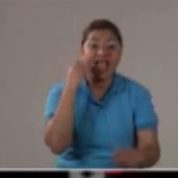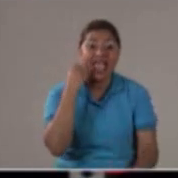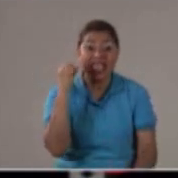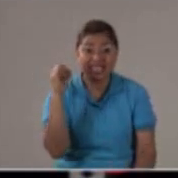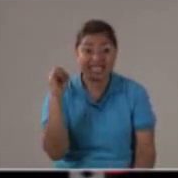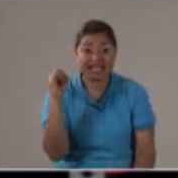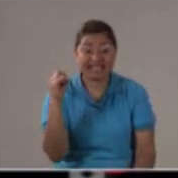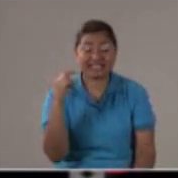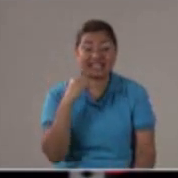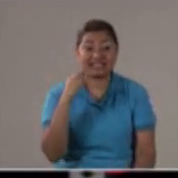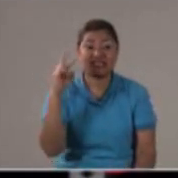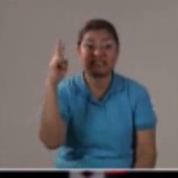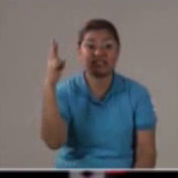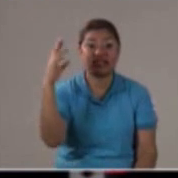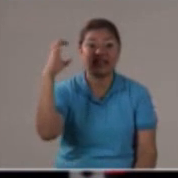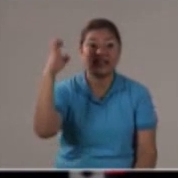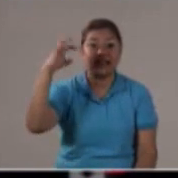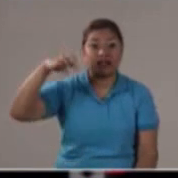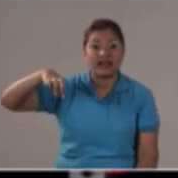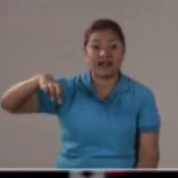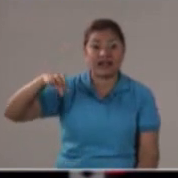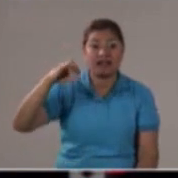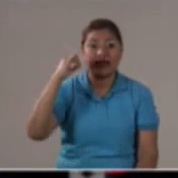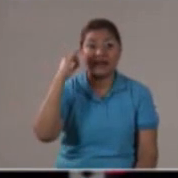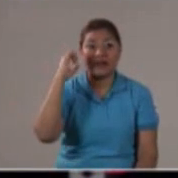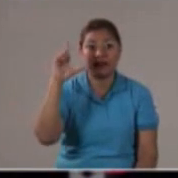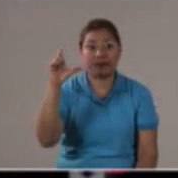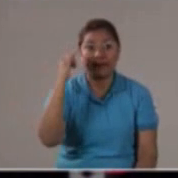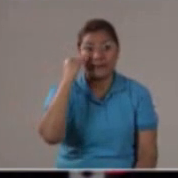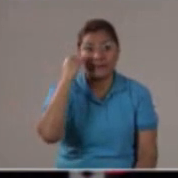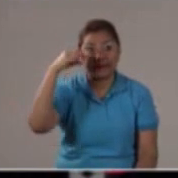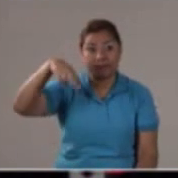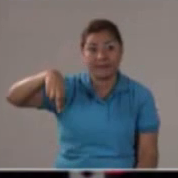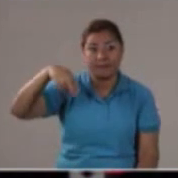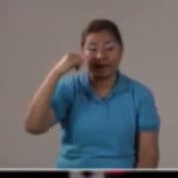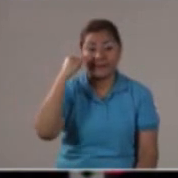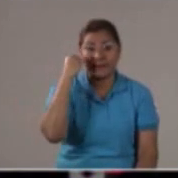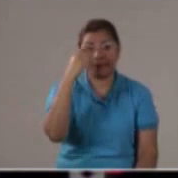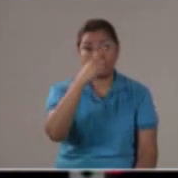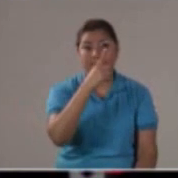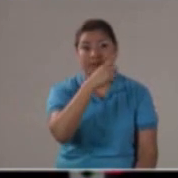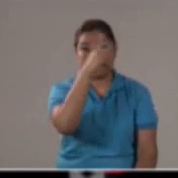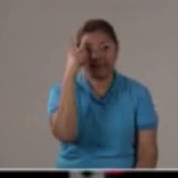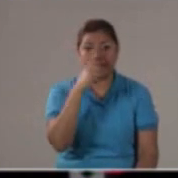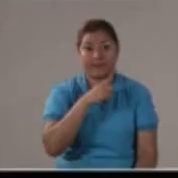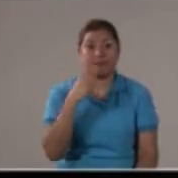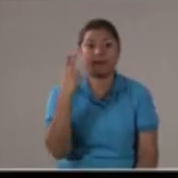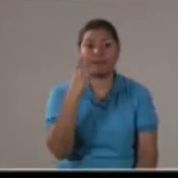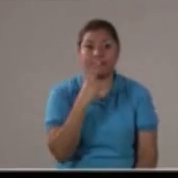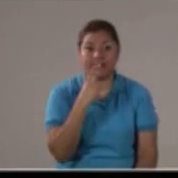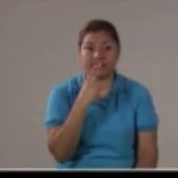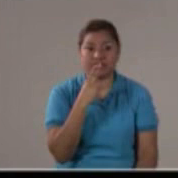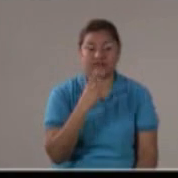Aunque hoy surgieron un montón que sabían hablar inglés. Entonces, ¿qué quiere decir replenish?